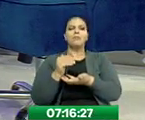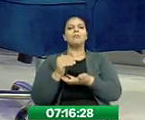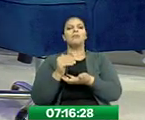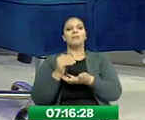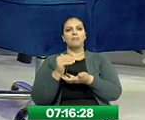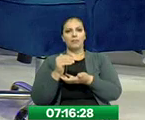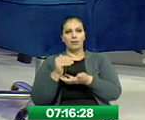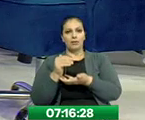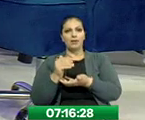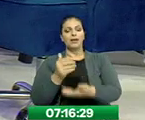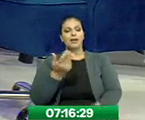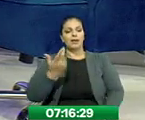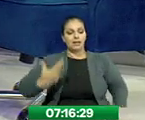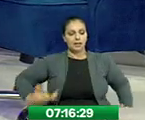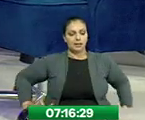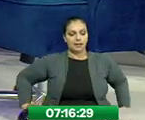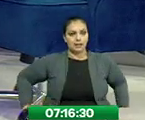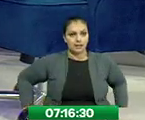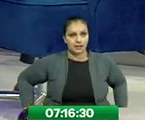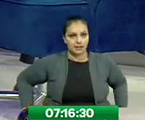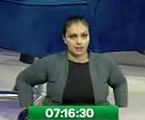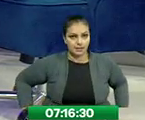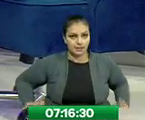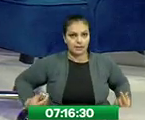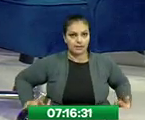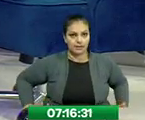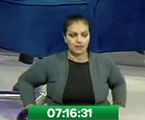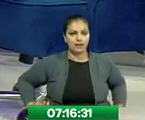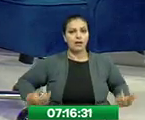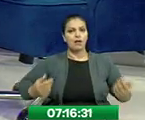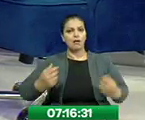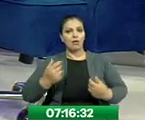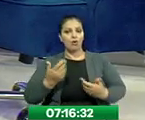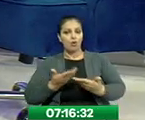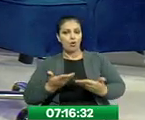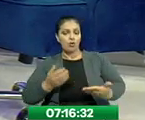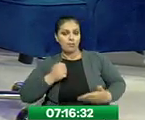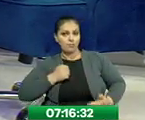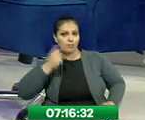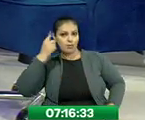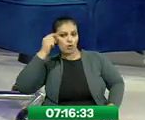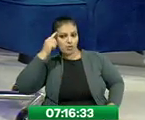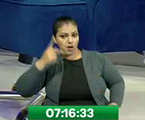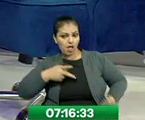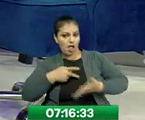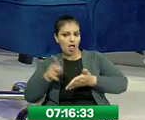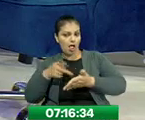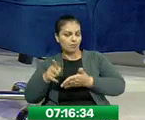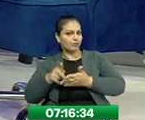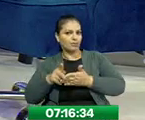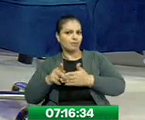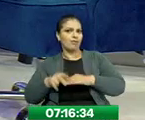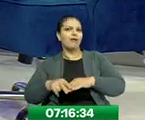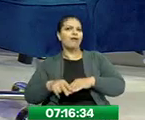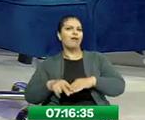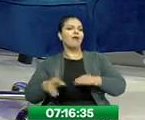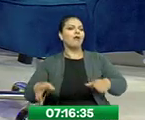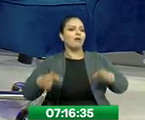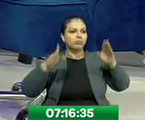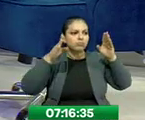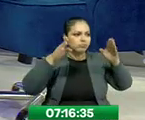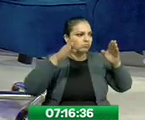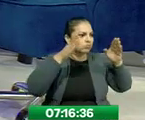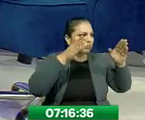de capital. Pero si lo que tenemos como estructura de gasto es incremento de